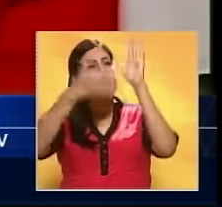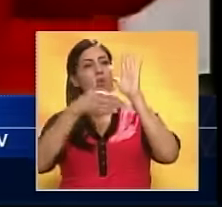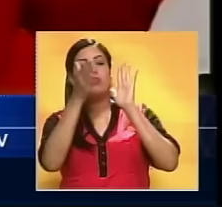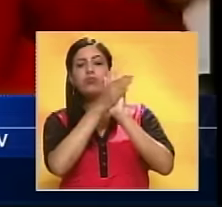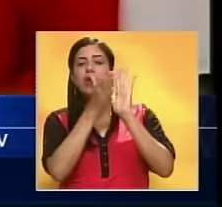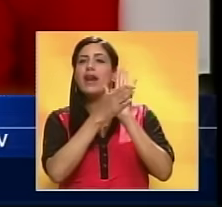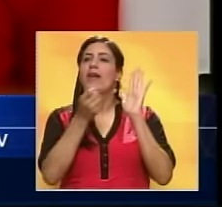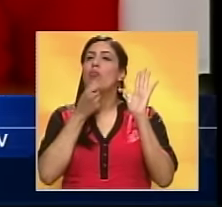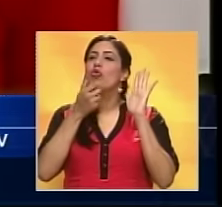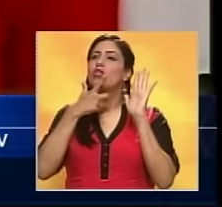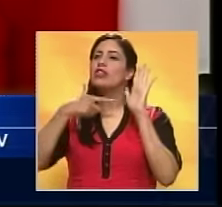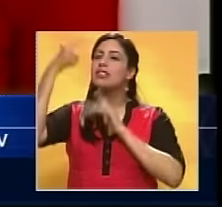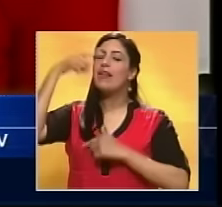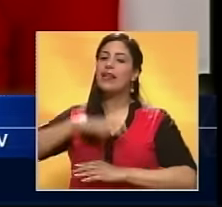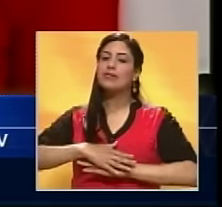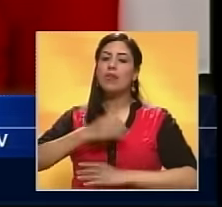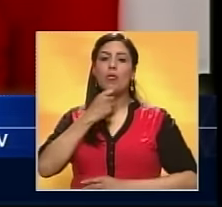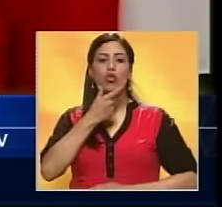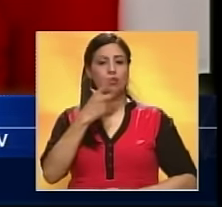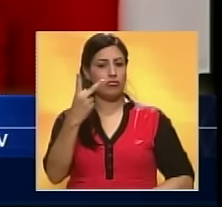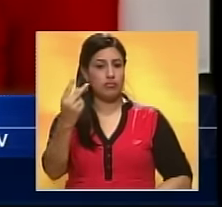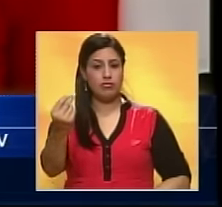Qué bonito el cuadro del comandante Chávez.